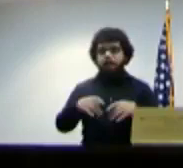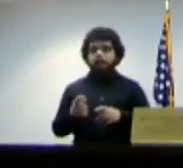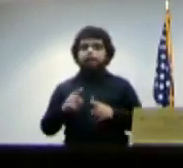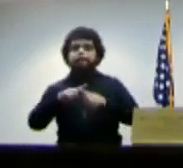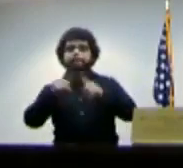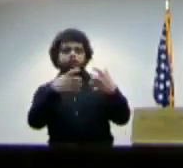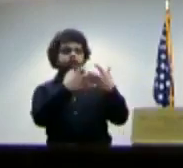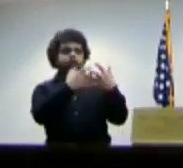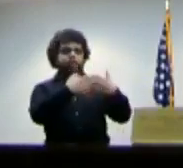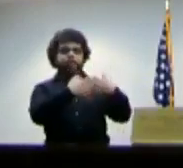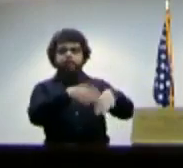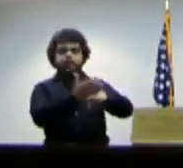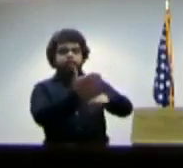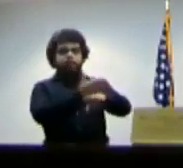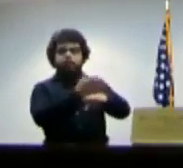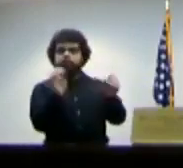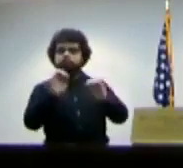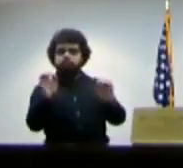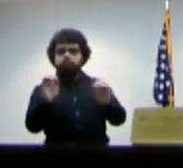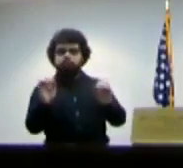No, porque fue que la torre...